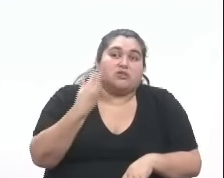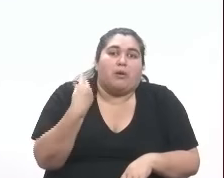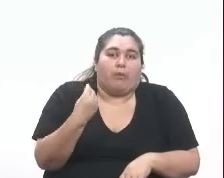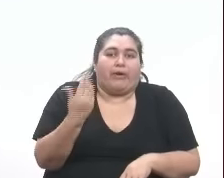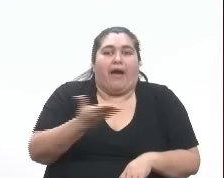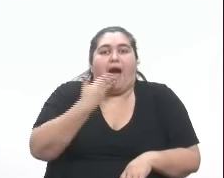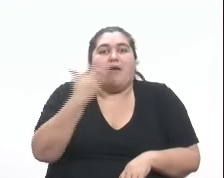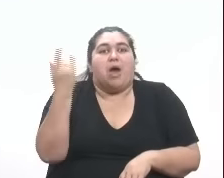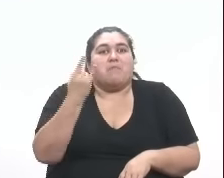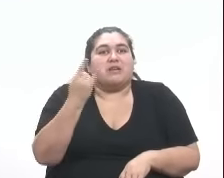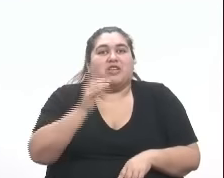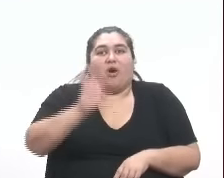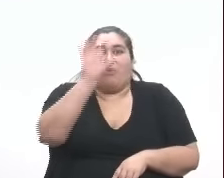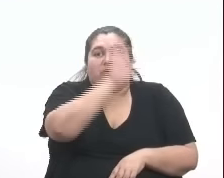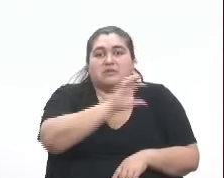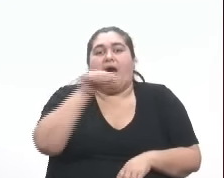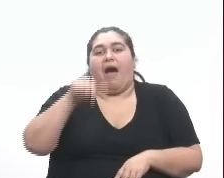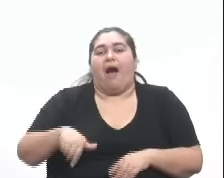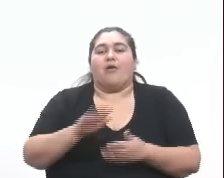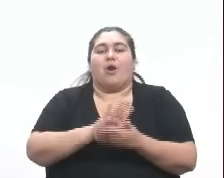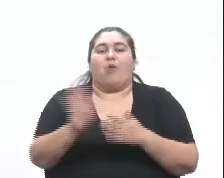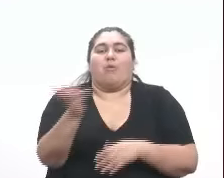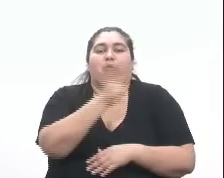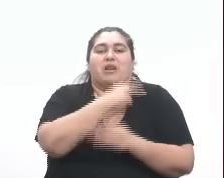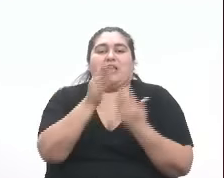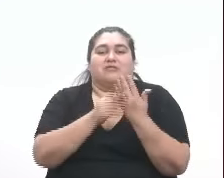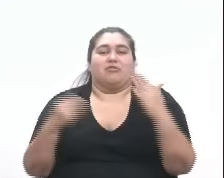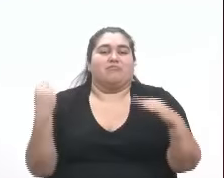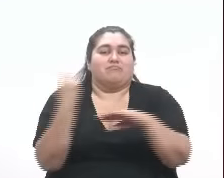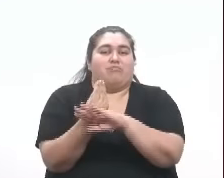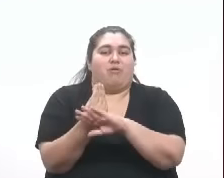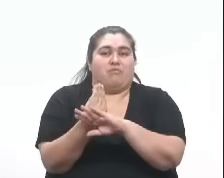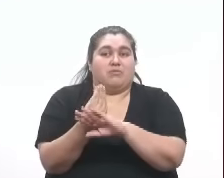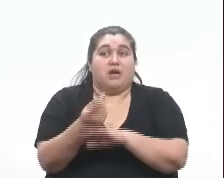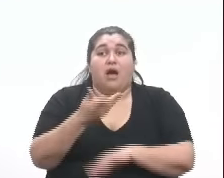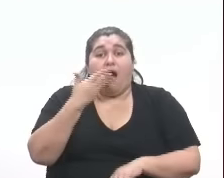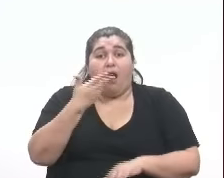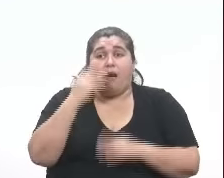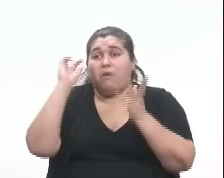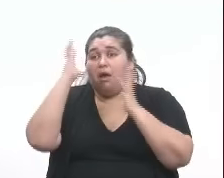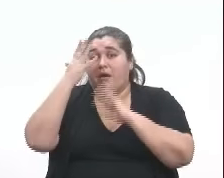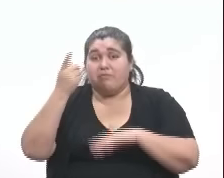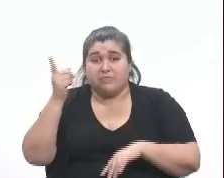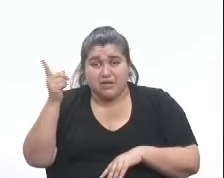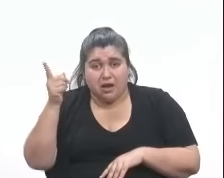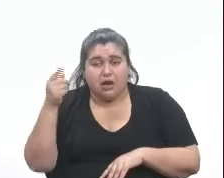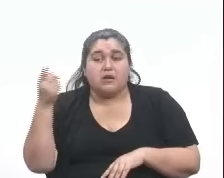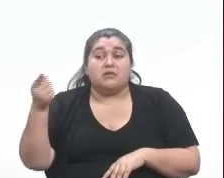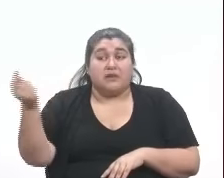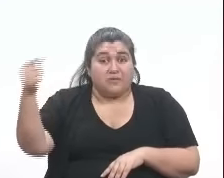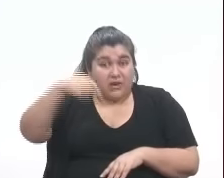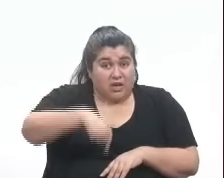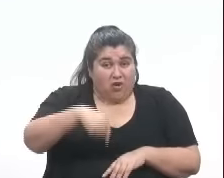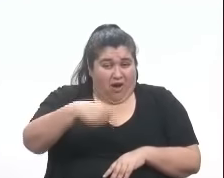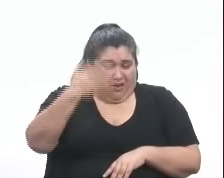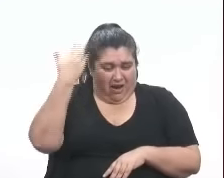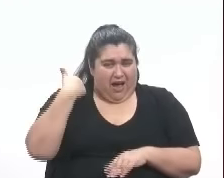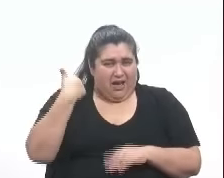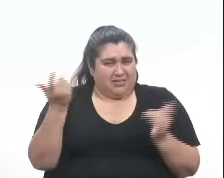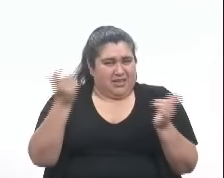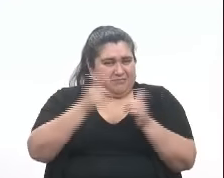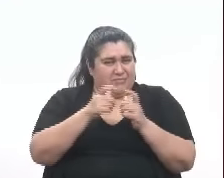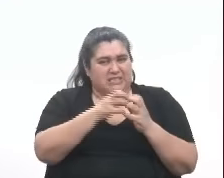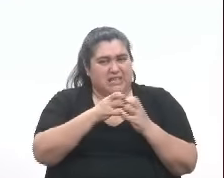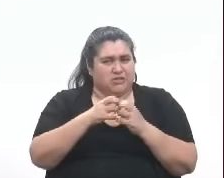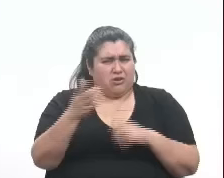gobernadores, ahora le ponemos que gabinete. Porque como dice como loro lo que dice Milei, vino acá en la sesión que tuvimos a